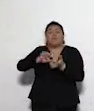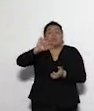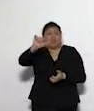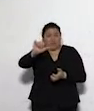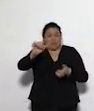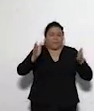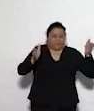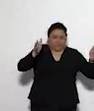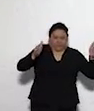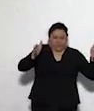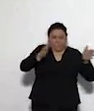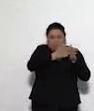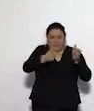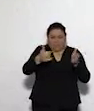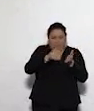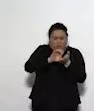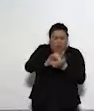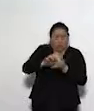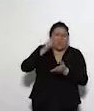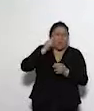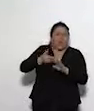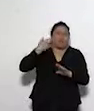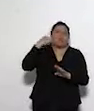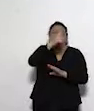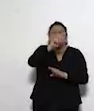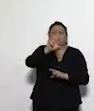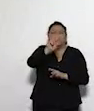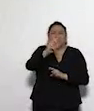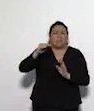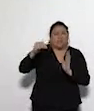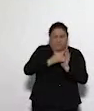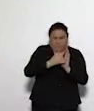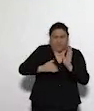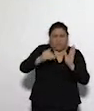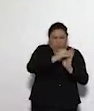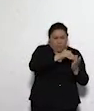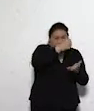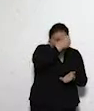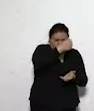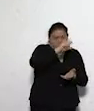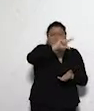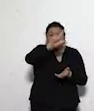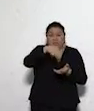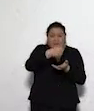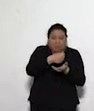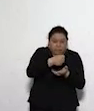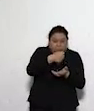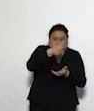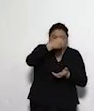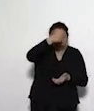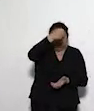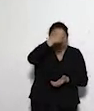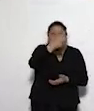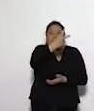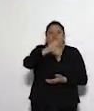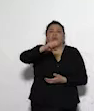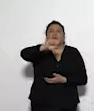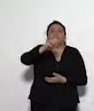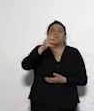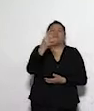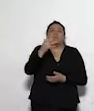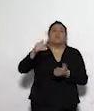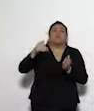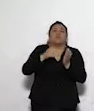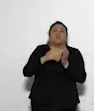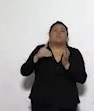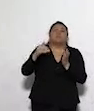de aproximadamente 130 mil millones en 2006 a alrededor de 264 mil millones